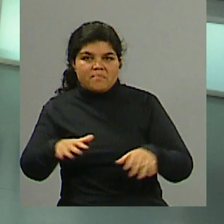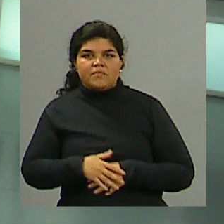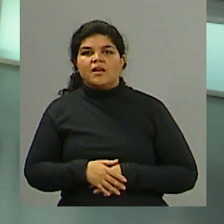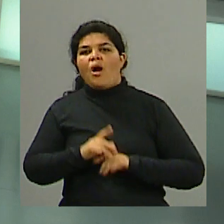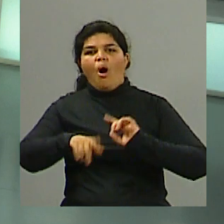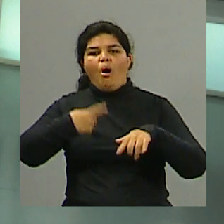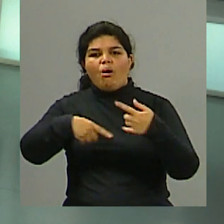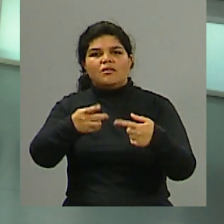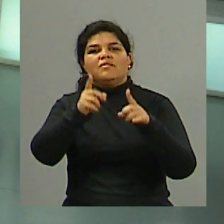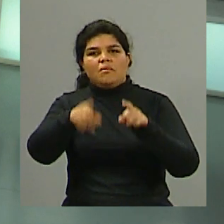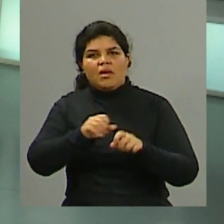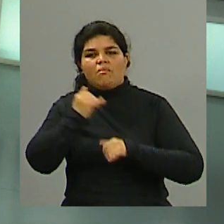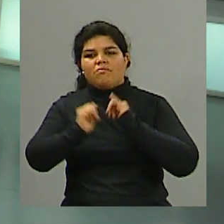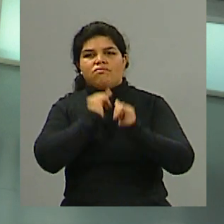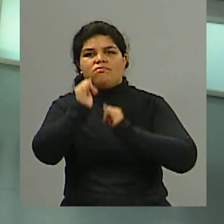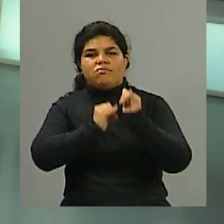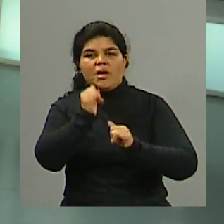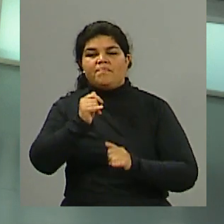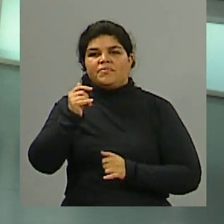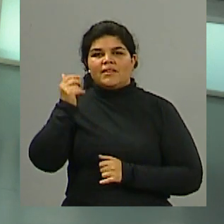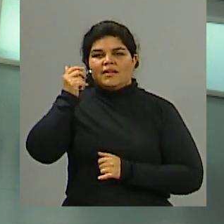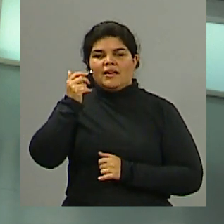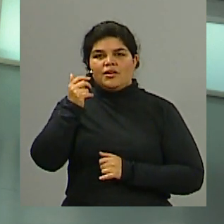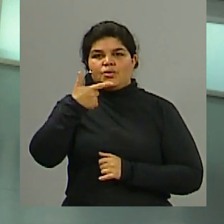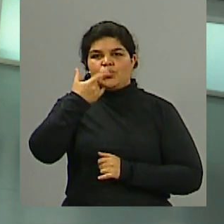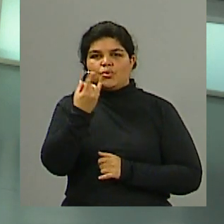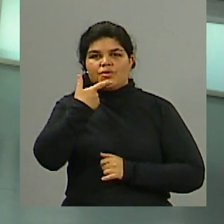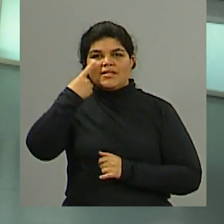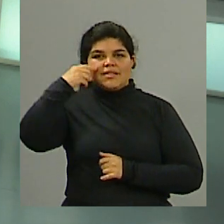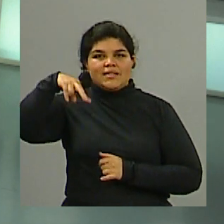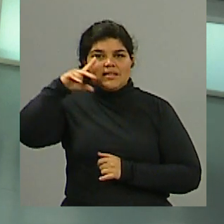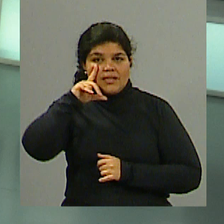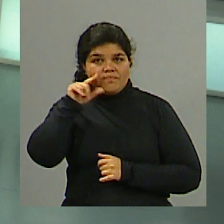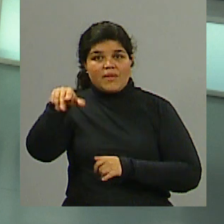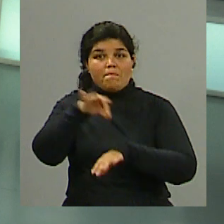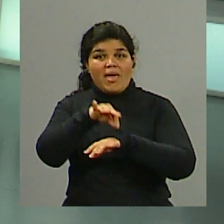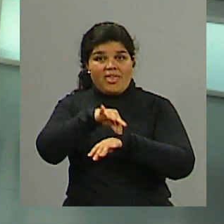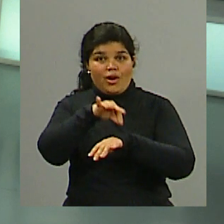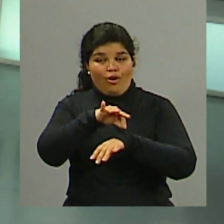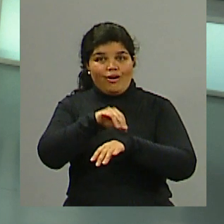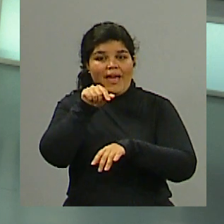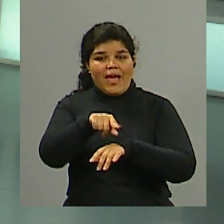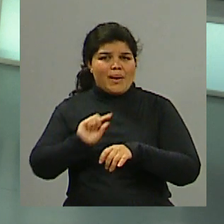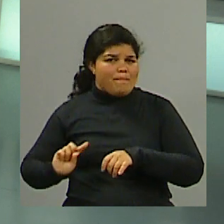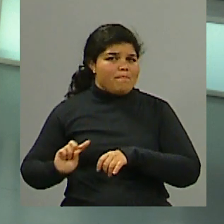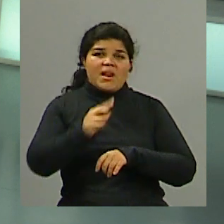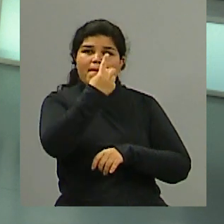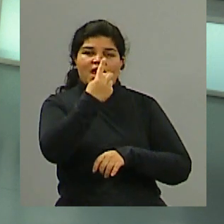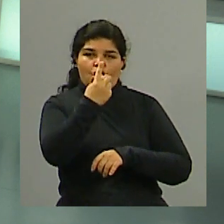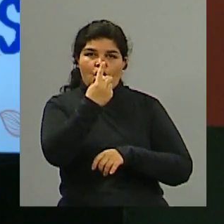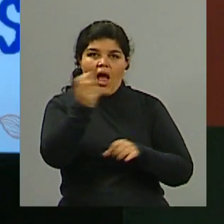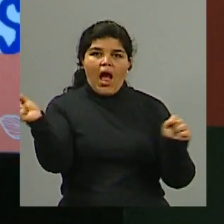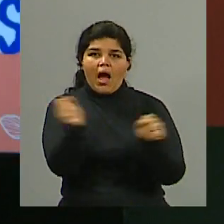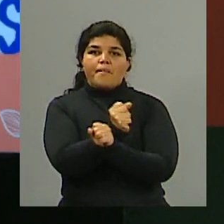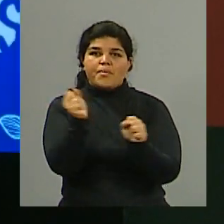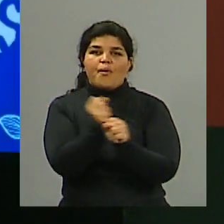Enrique Susini, que fue médico, tuvo también la oportunidad de ser el primero que recibiera la licencia de una